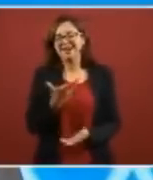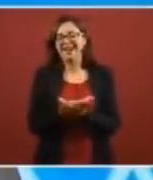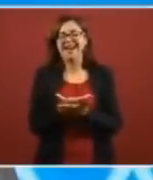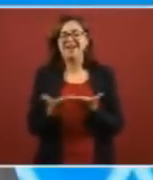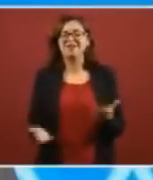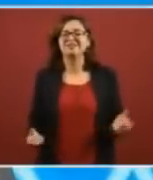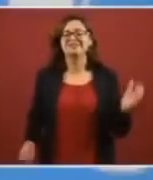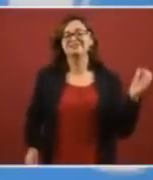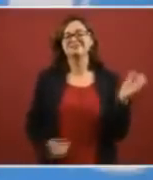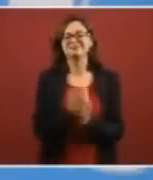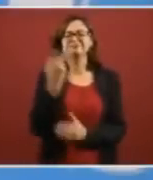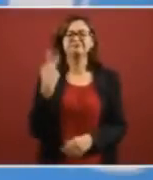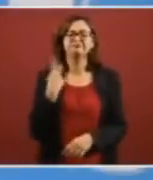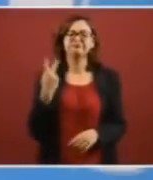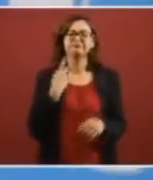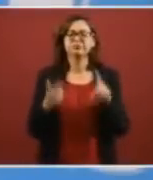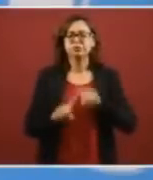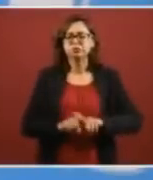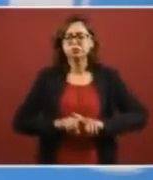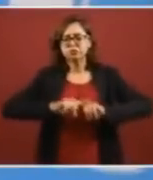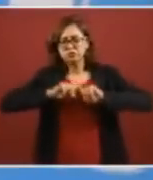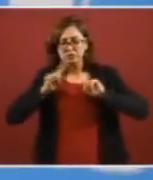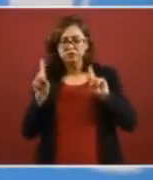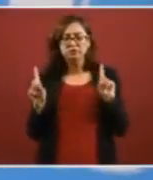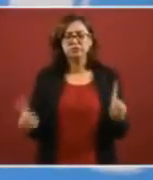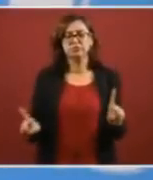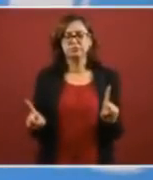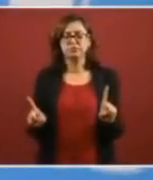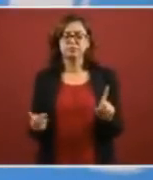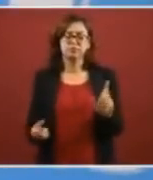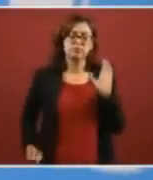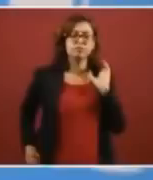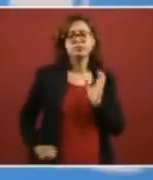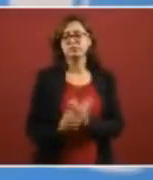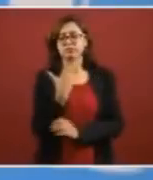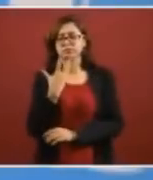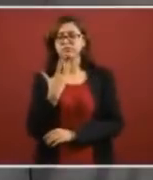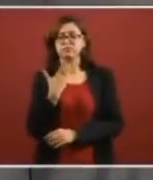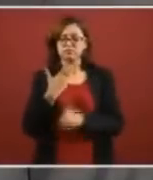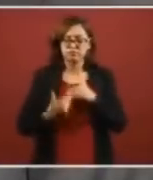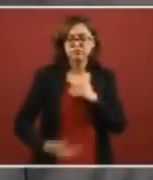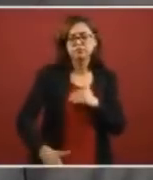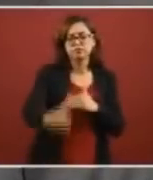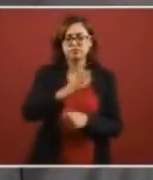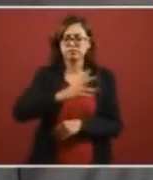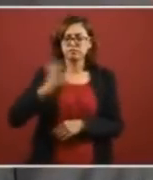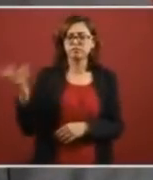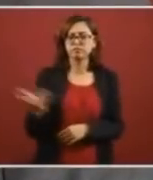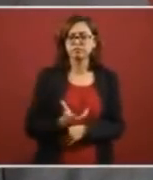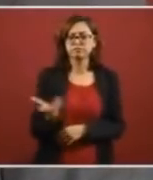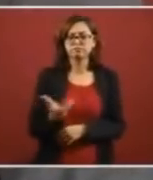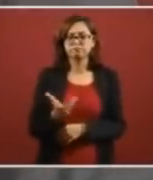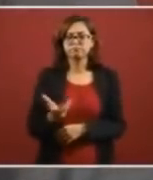ya es completamente algo nuevo lo que estamos llevando a cabo y